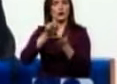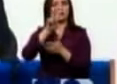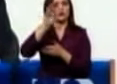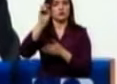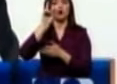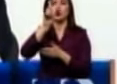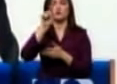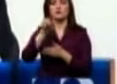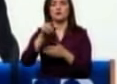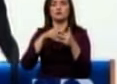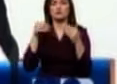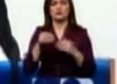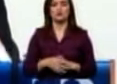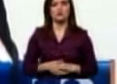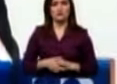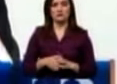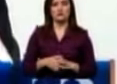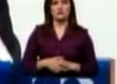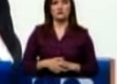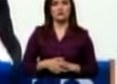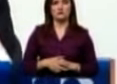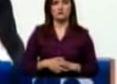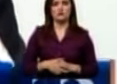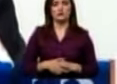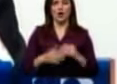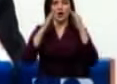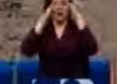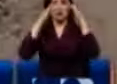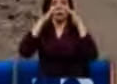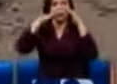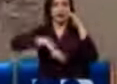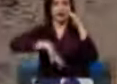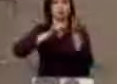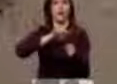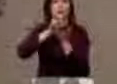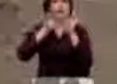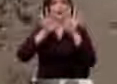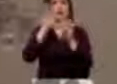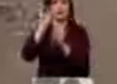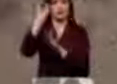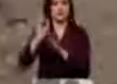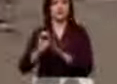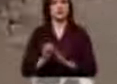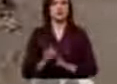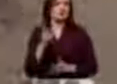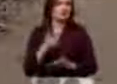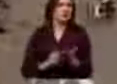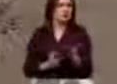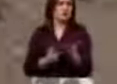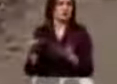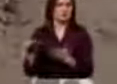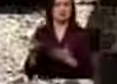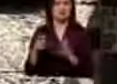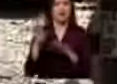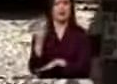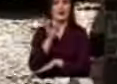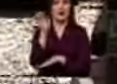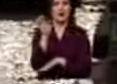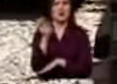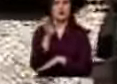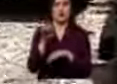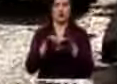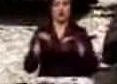bienes inmuebles, que es hasta el 10% del valor del bien. ¿Pero qué pasa cuando se presenta una emergencia